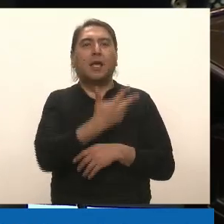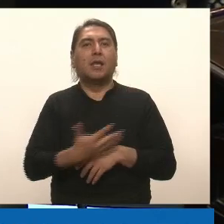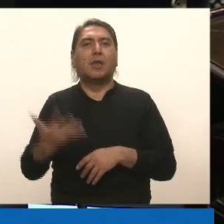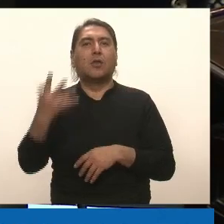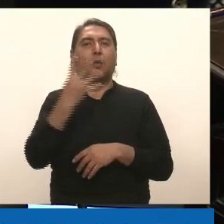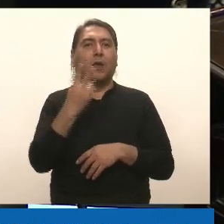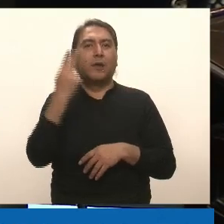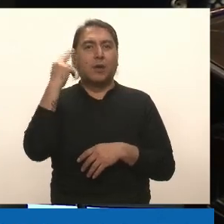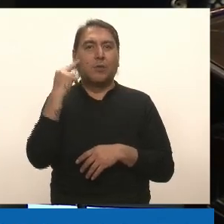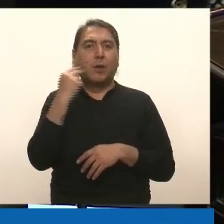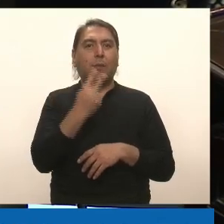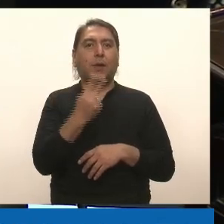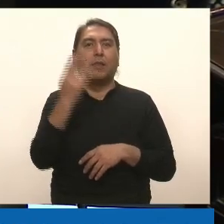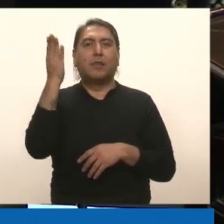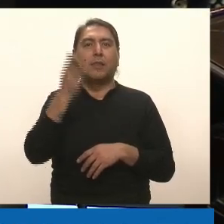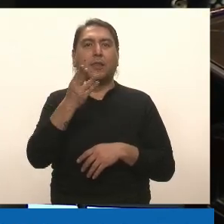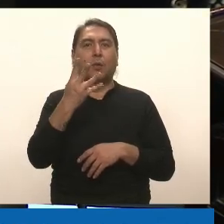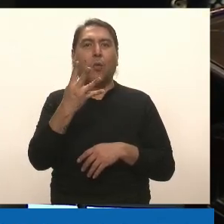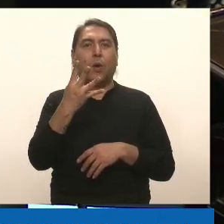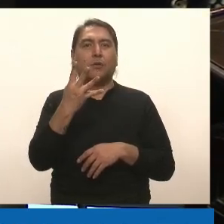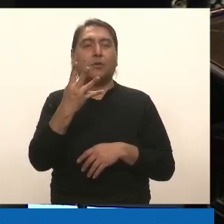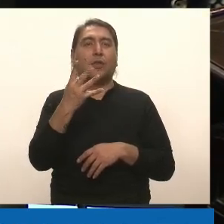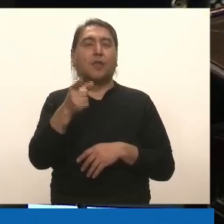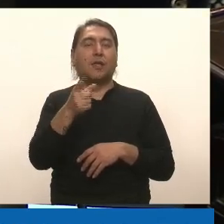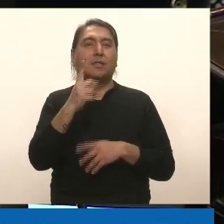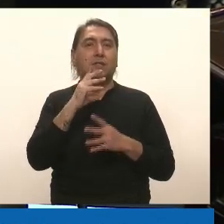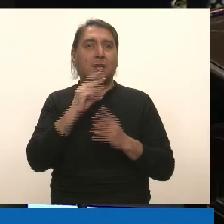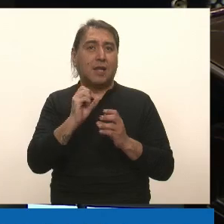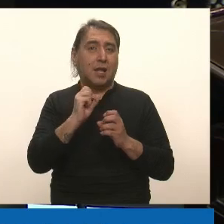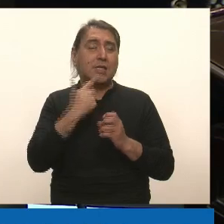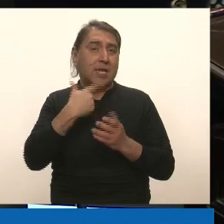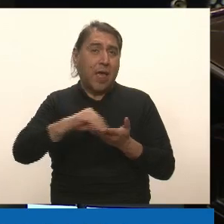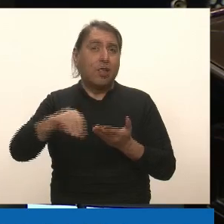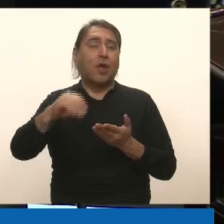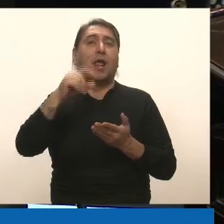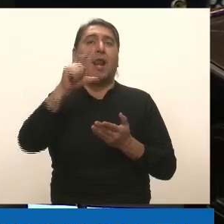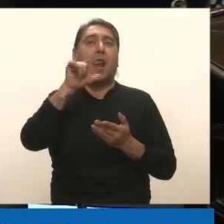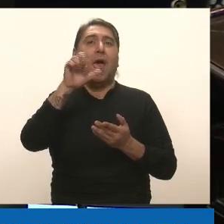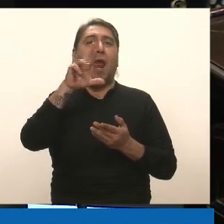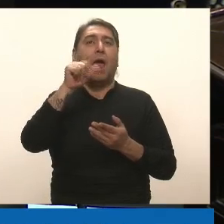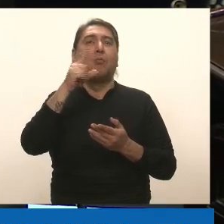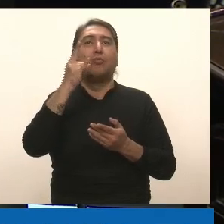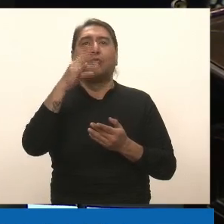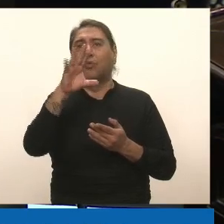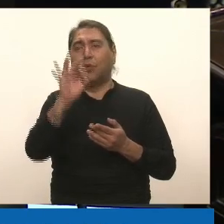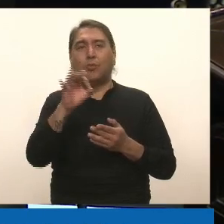549-24 de los senadores Doñate y García Larraburo, en donde dice